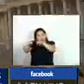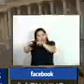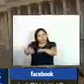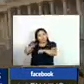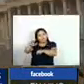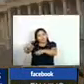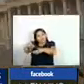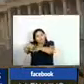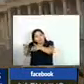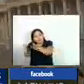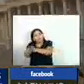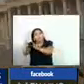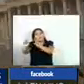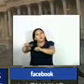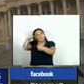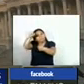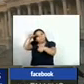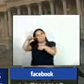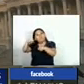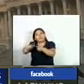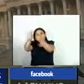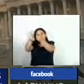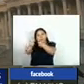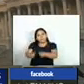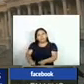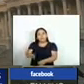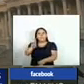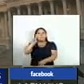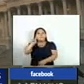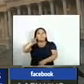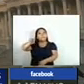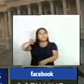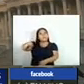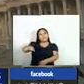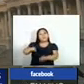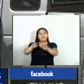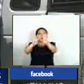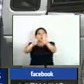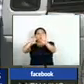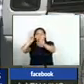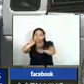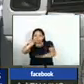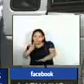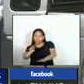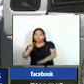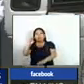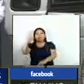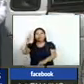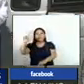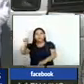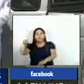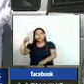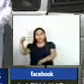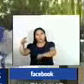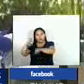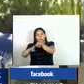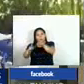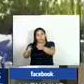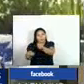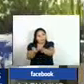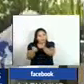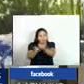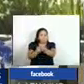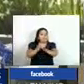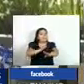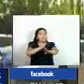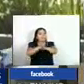Congreso para aprobar un ambicioso presupuesto de 1.900 billones de dólares para llevar a cabo los planes de Biden en el combate de la pandemia